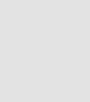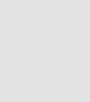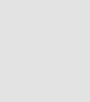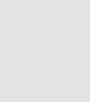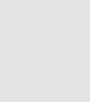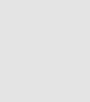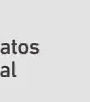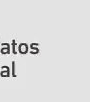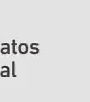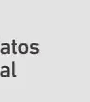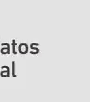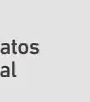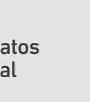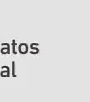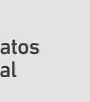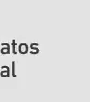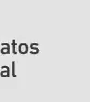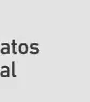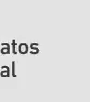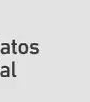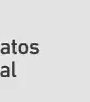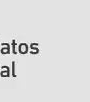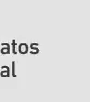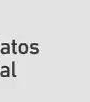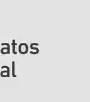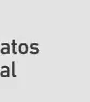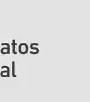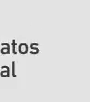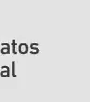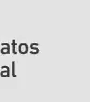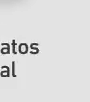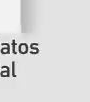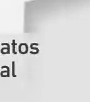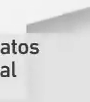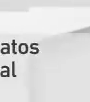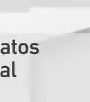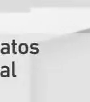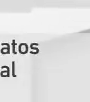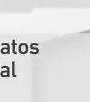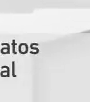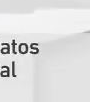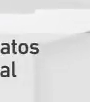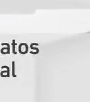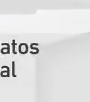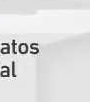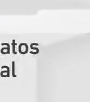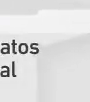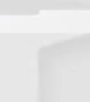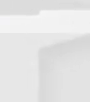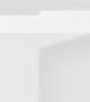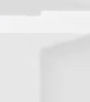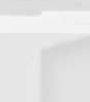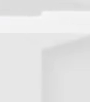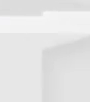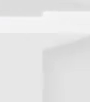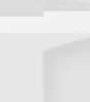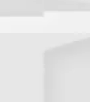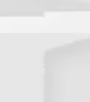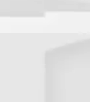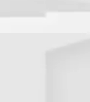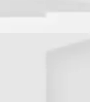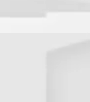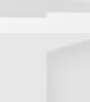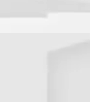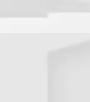los candidatos. Según el orden en el que fueron sorteados, los candidatos tendrán un minuto para responder la pregunta inicial y hasta dos minutos para